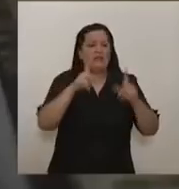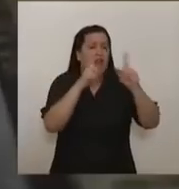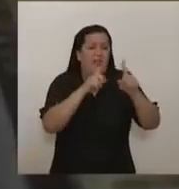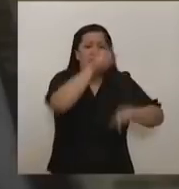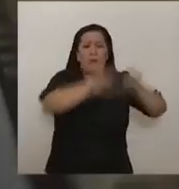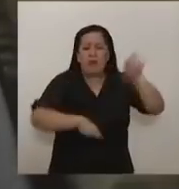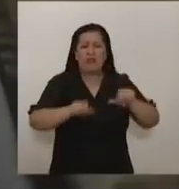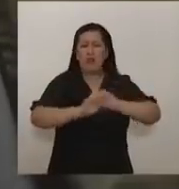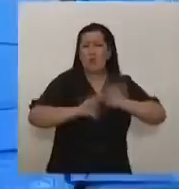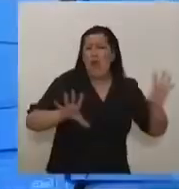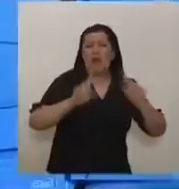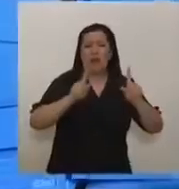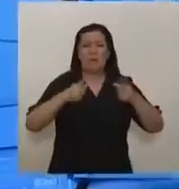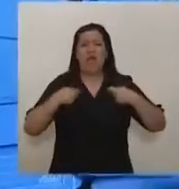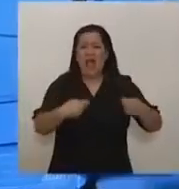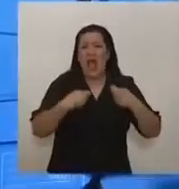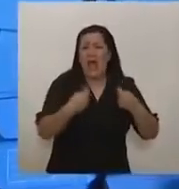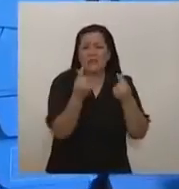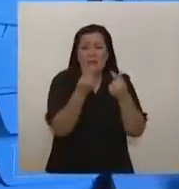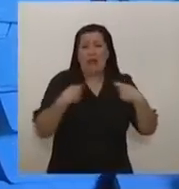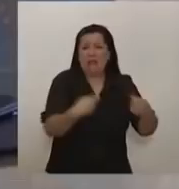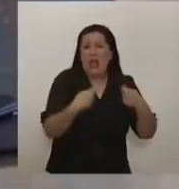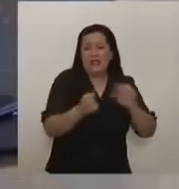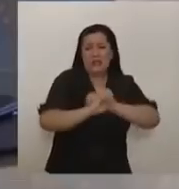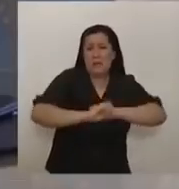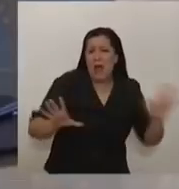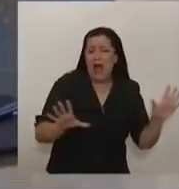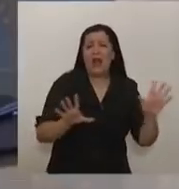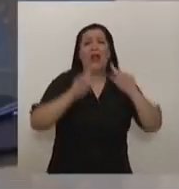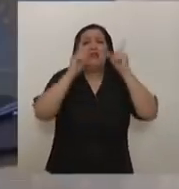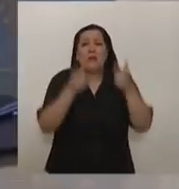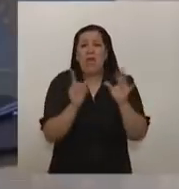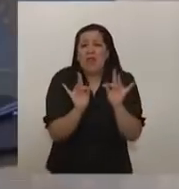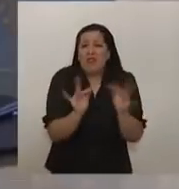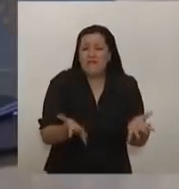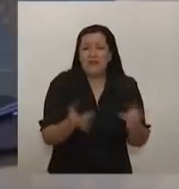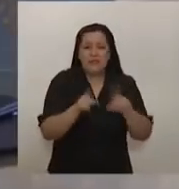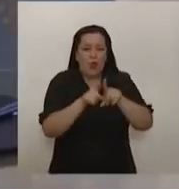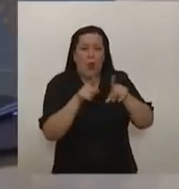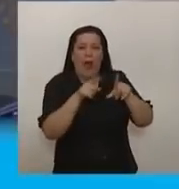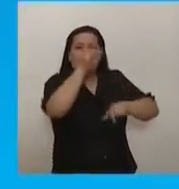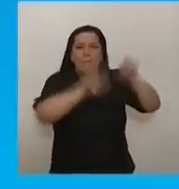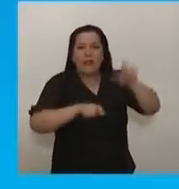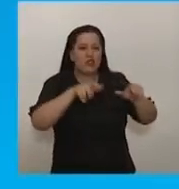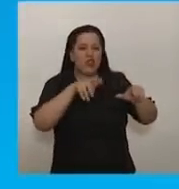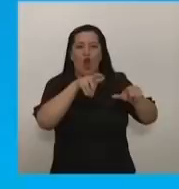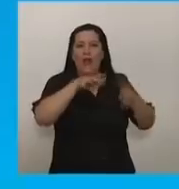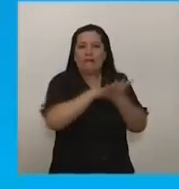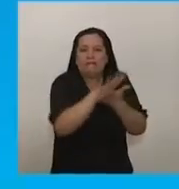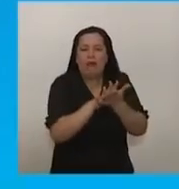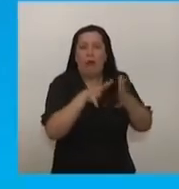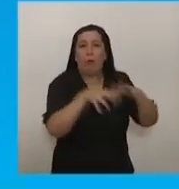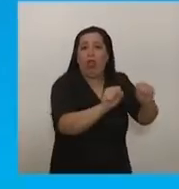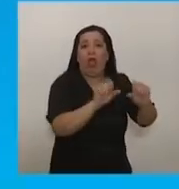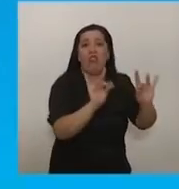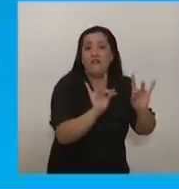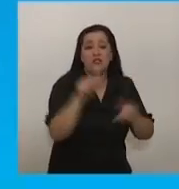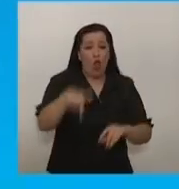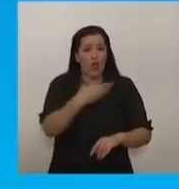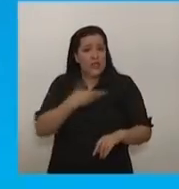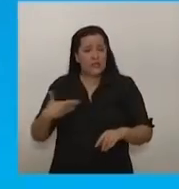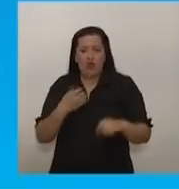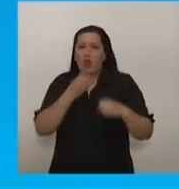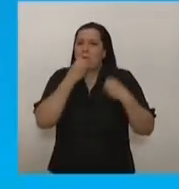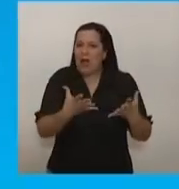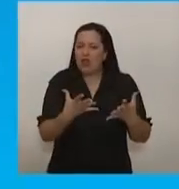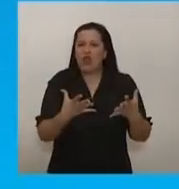a los ciudadanos y gastaba mal la plata de los argentinos, en el que era difícil detectar a los corruptos. Hoy tenemos un Estado más eficaz,